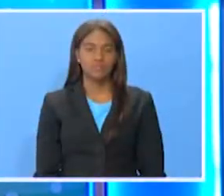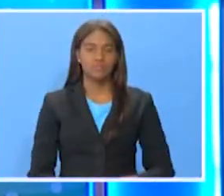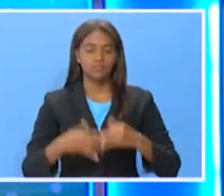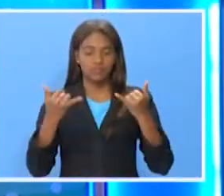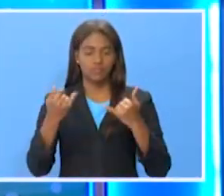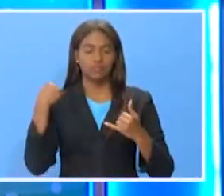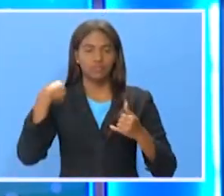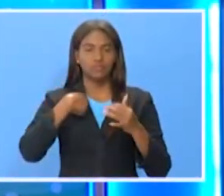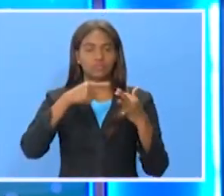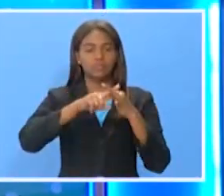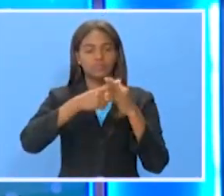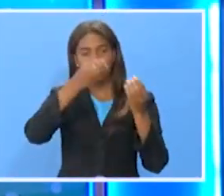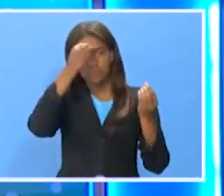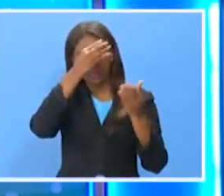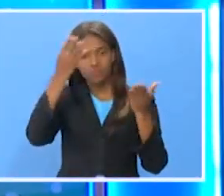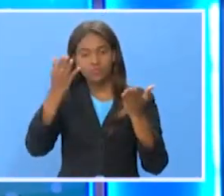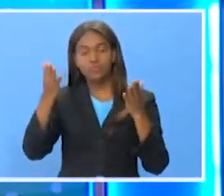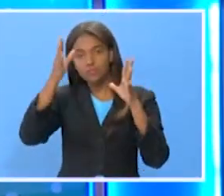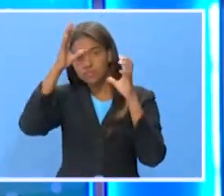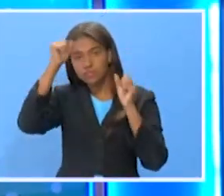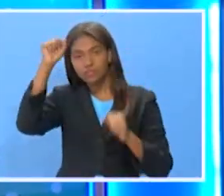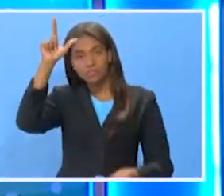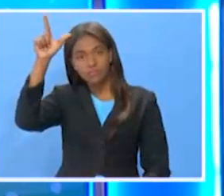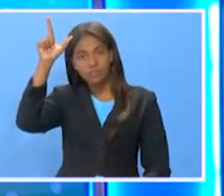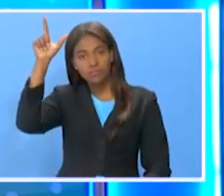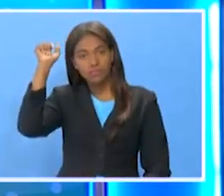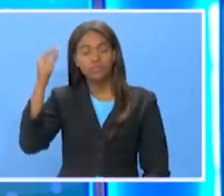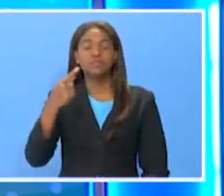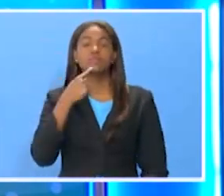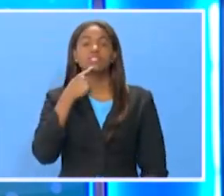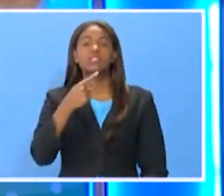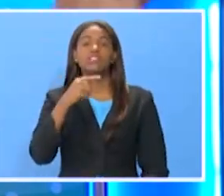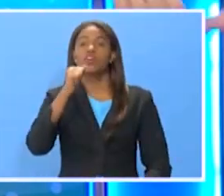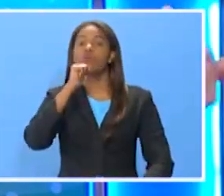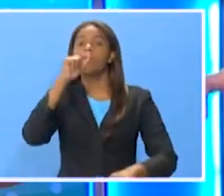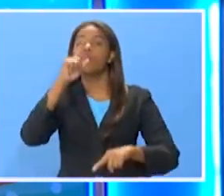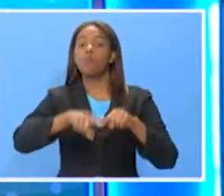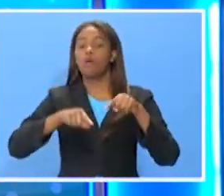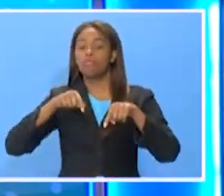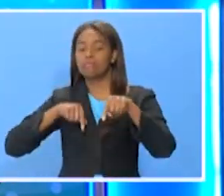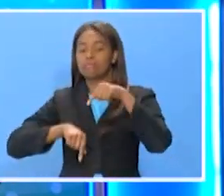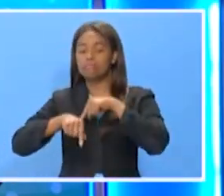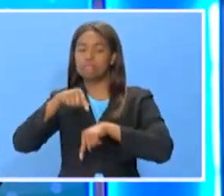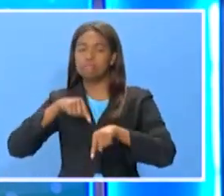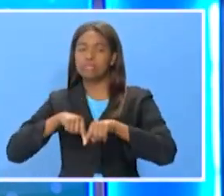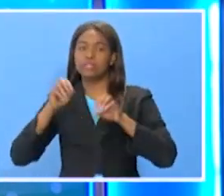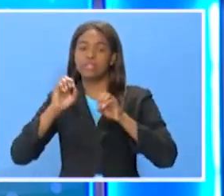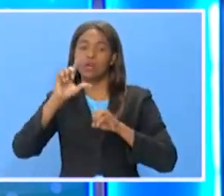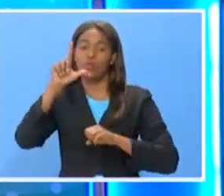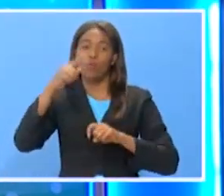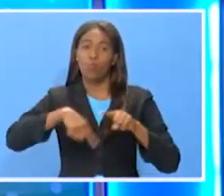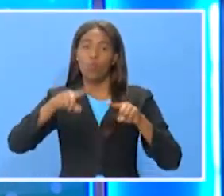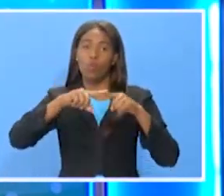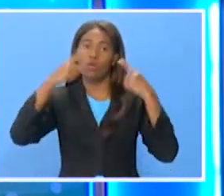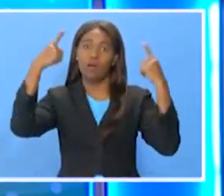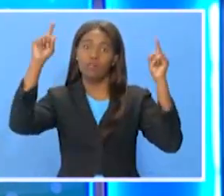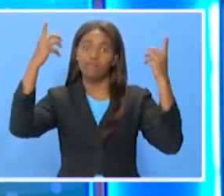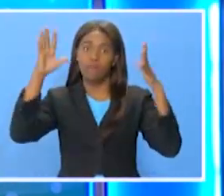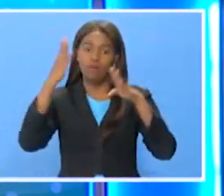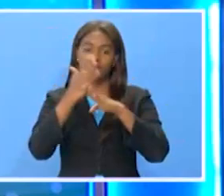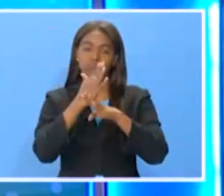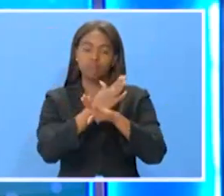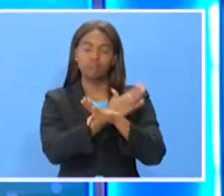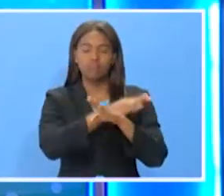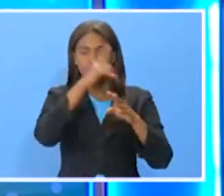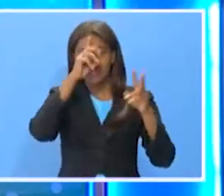Iniciamos con el presidente Luis Abinader, quien afirmó que no se puede retroceder luego de que se han logrado avances en materia